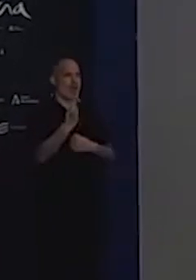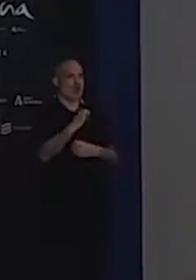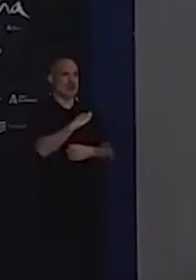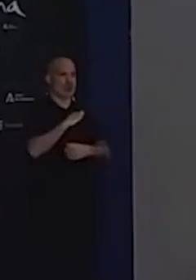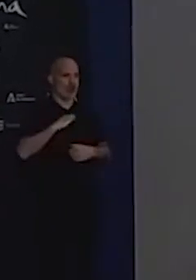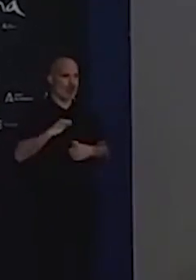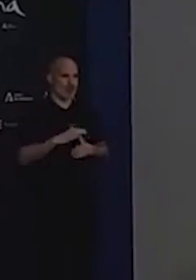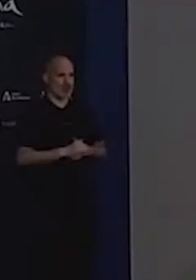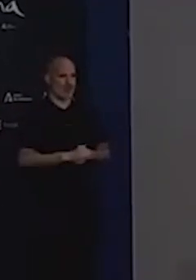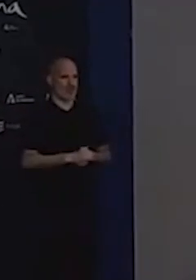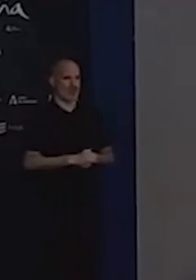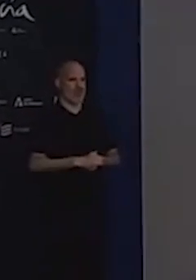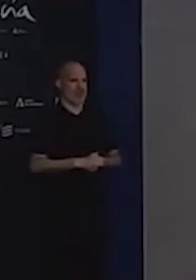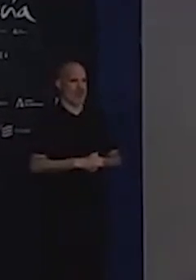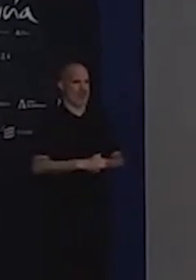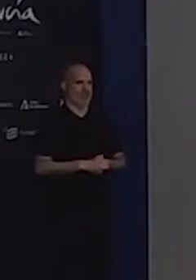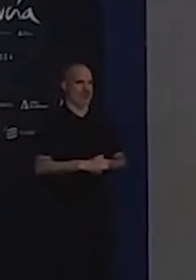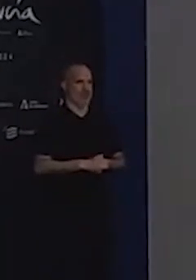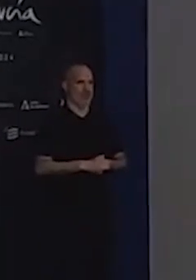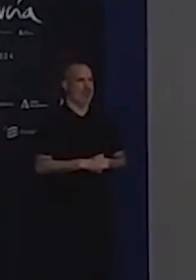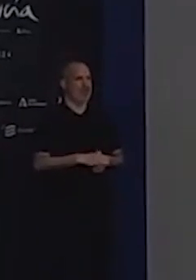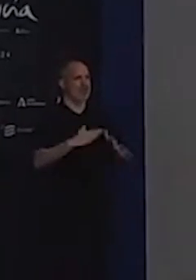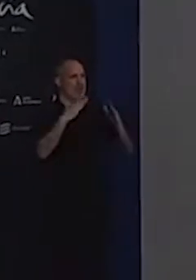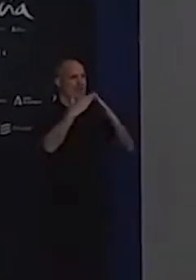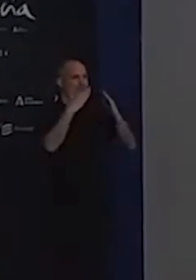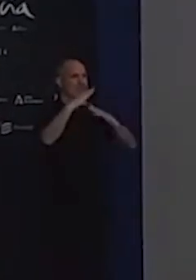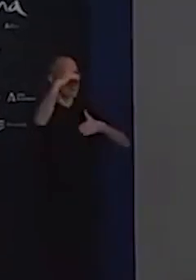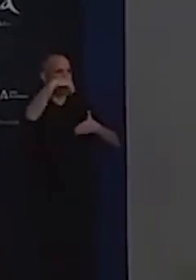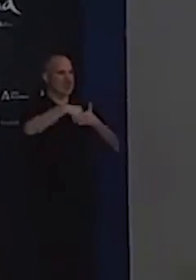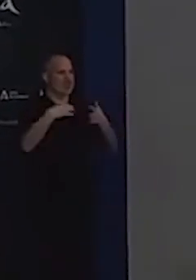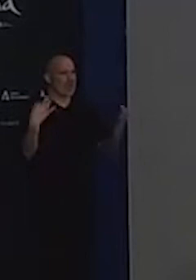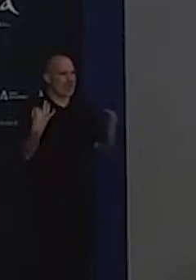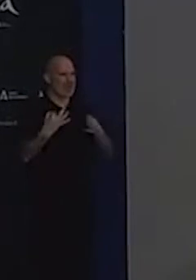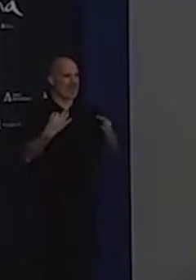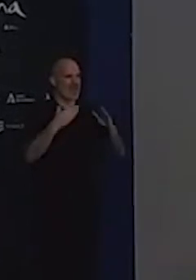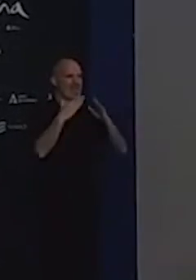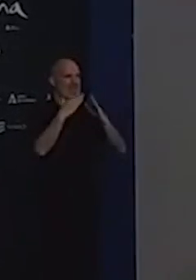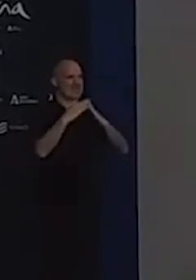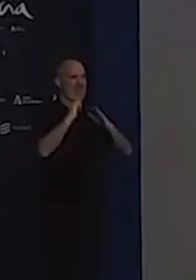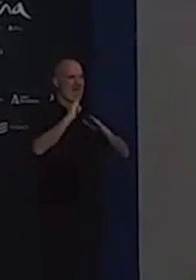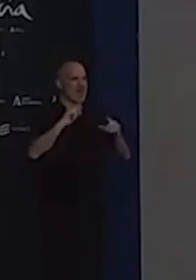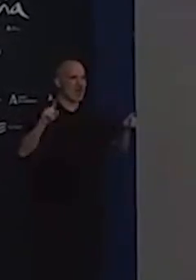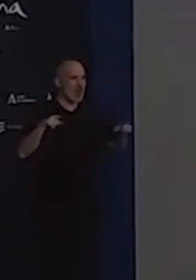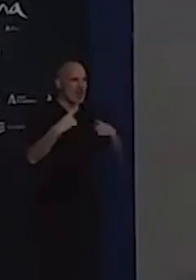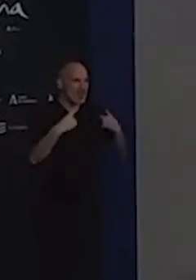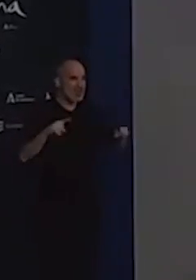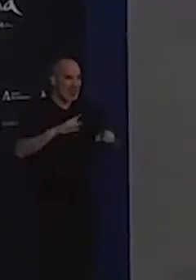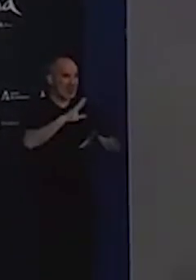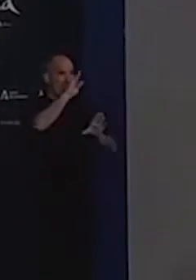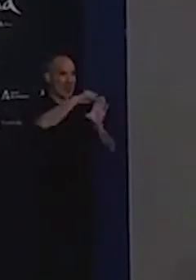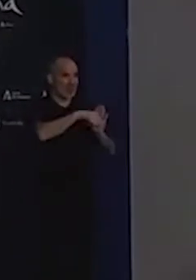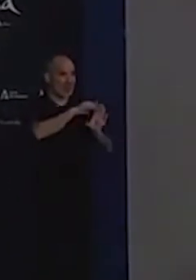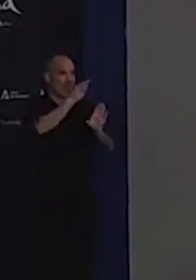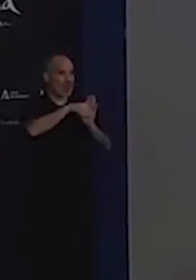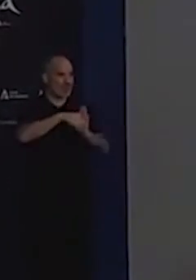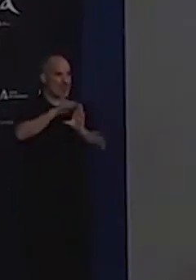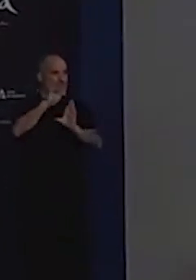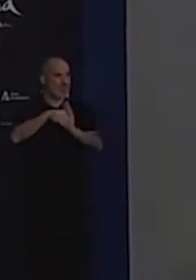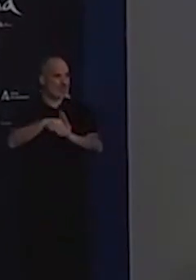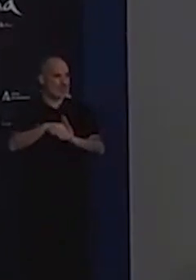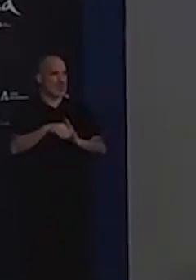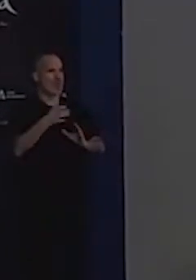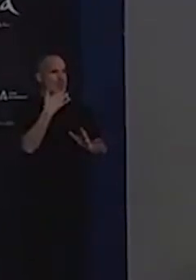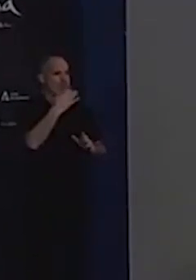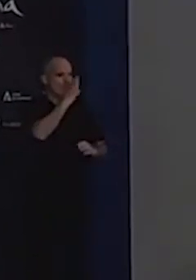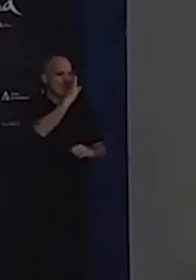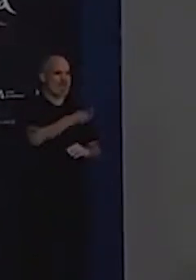solo. ¿Qué nos distinguen en las casetas también? Pues son casetas que hay conciertos dentro de ellas, hay conciertos